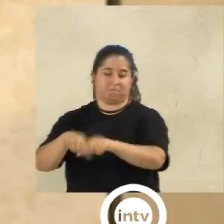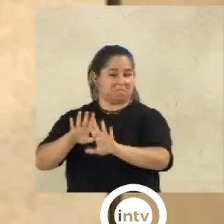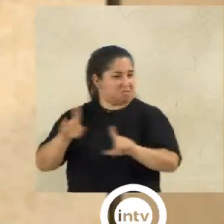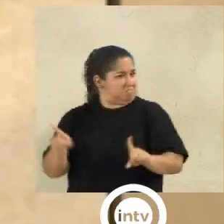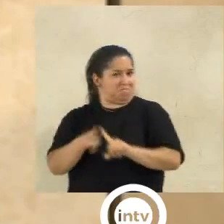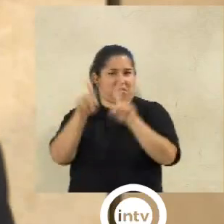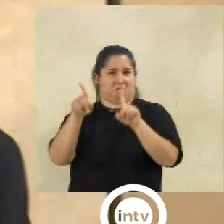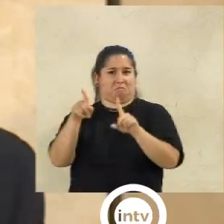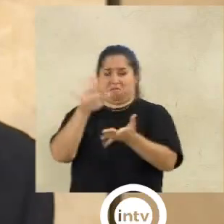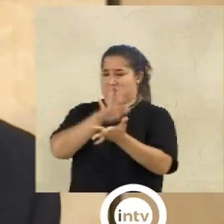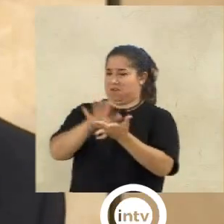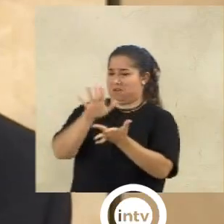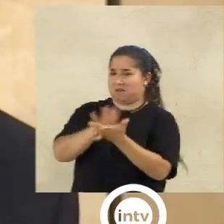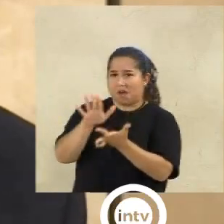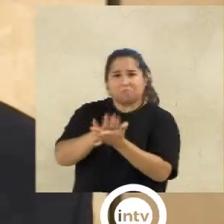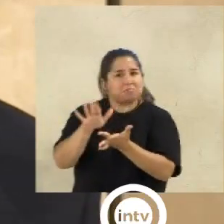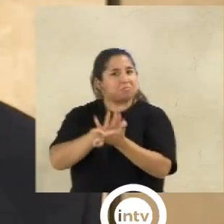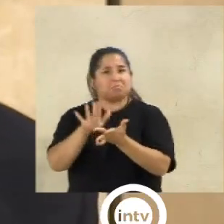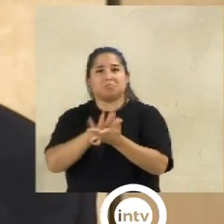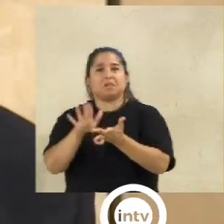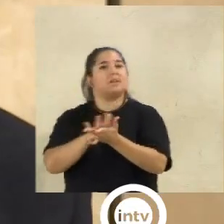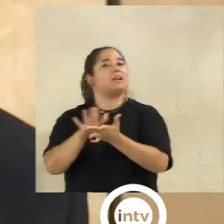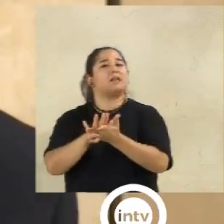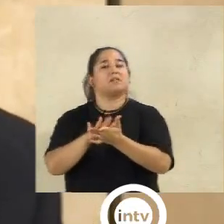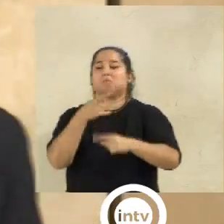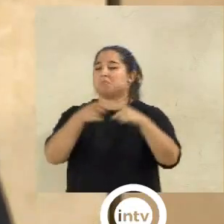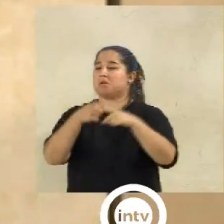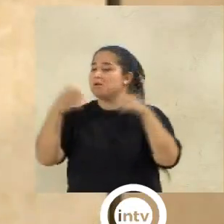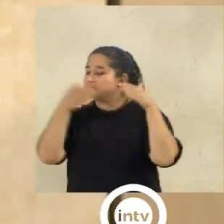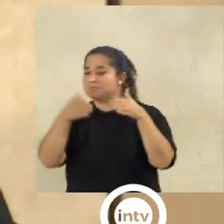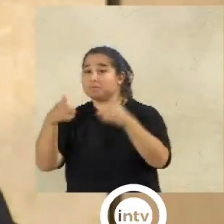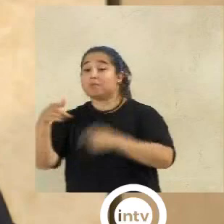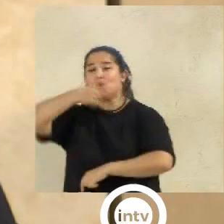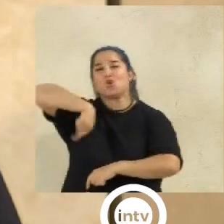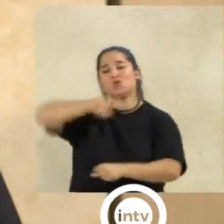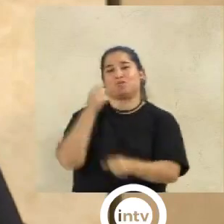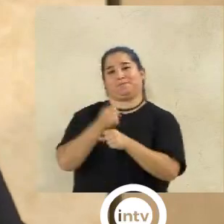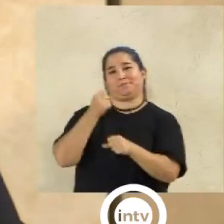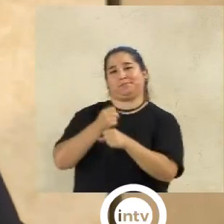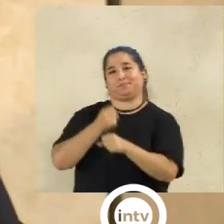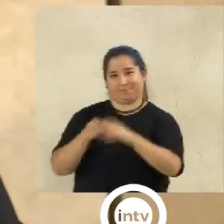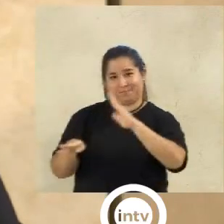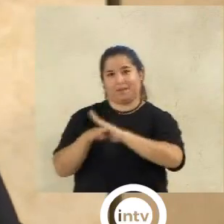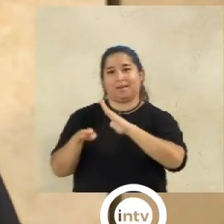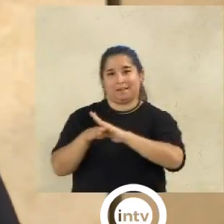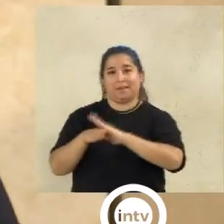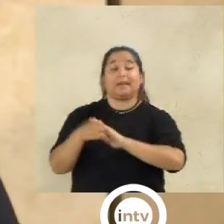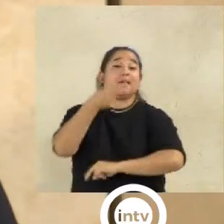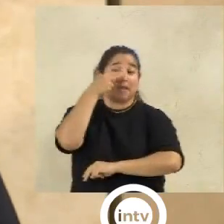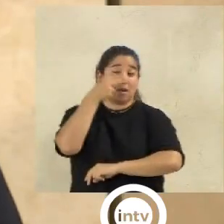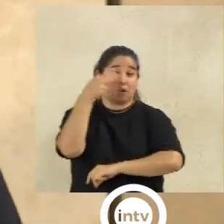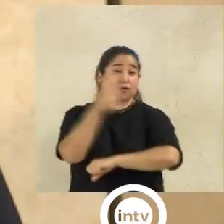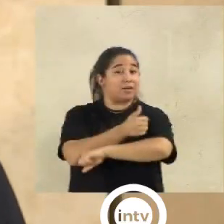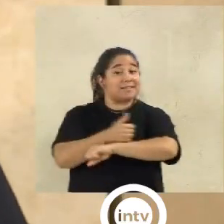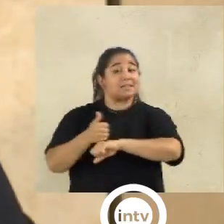nada Ustedes a su ritmo a su fango y a todas sus cosas nosotros Mientras seguimos trabajando y gestionando los intereses de